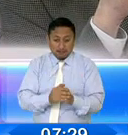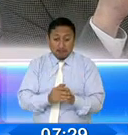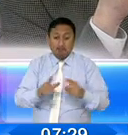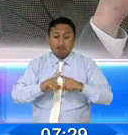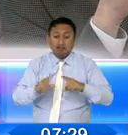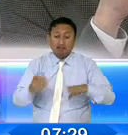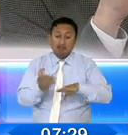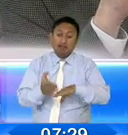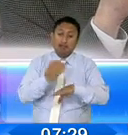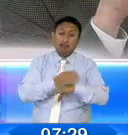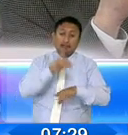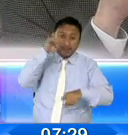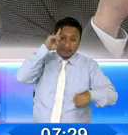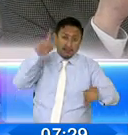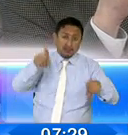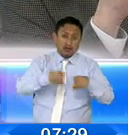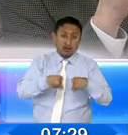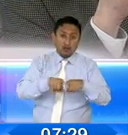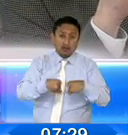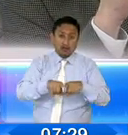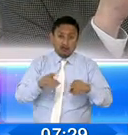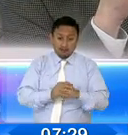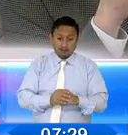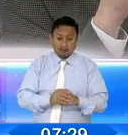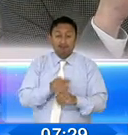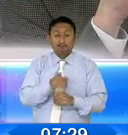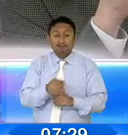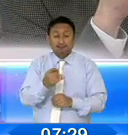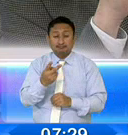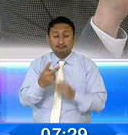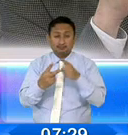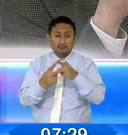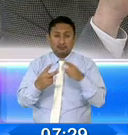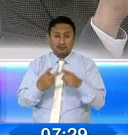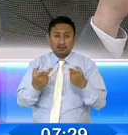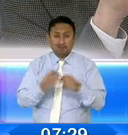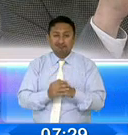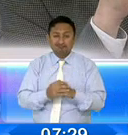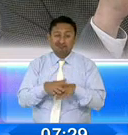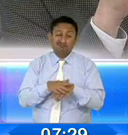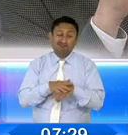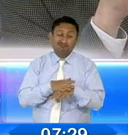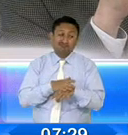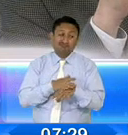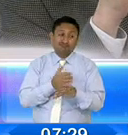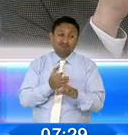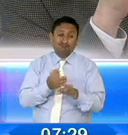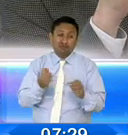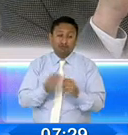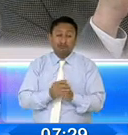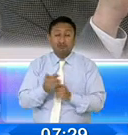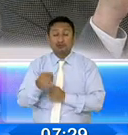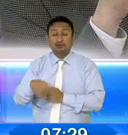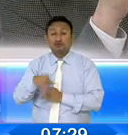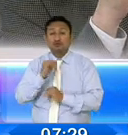hizo. Nosotros dudamos de esas vías, son muy demorosas. Dudamos también de las instituciones como el Tribunal